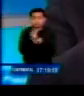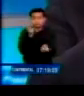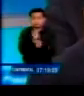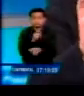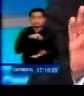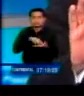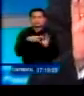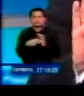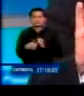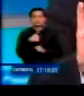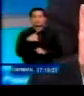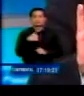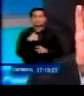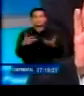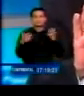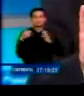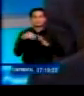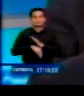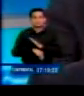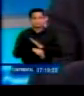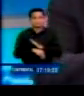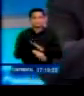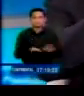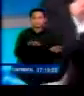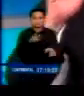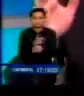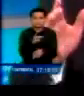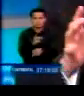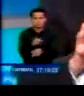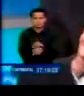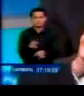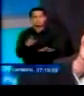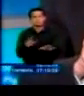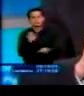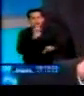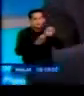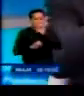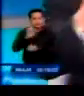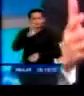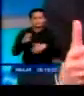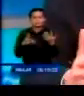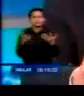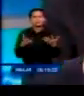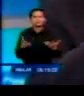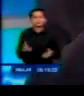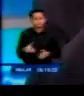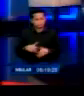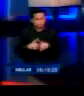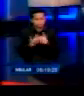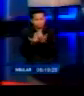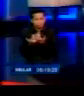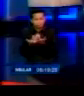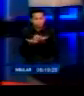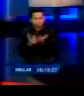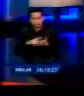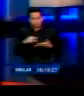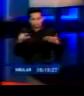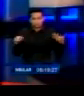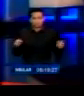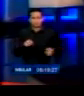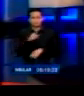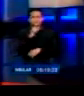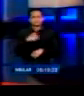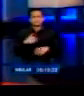con eso. Tengamos mucho cuidado. Pero hagamos un análisis entonces de esta salud del sistema financiero nacional que